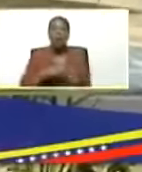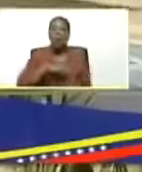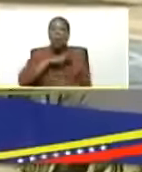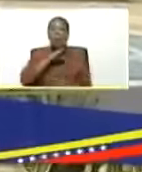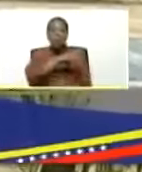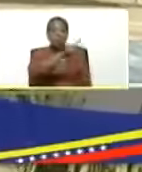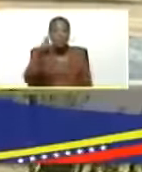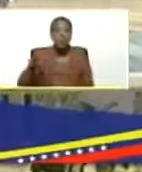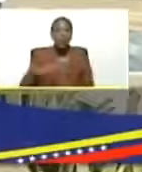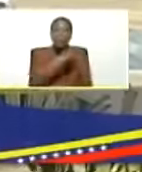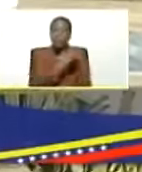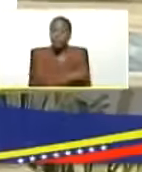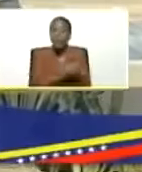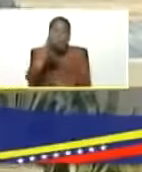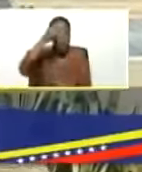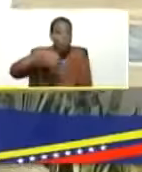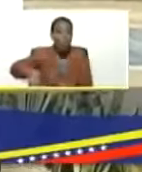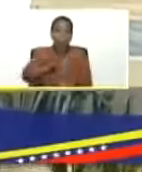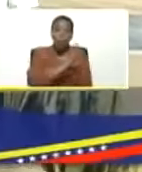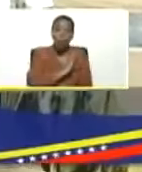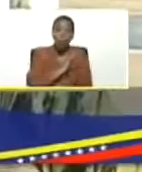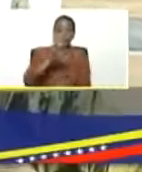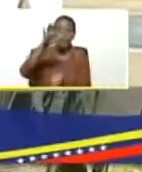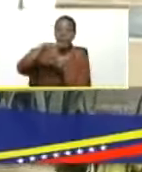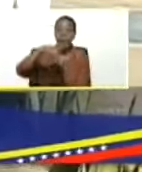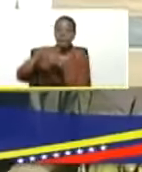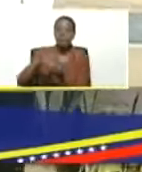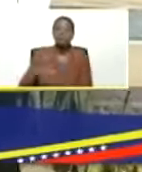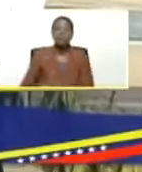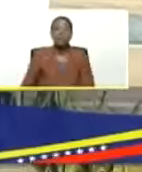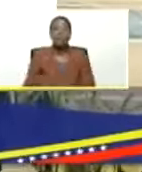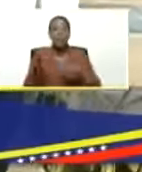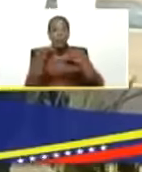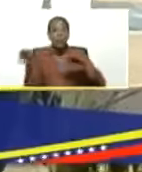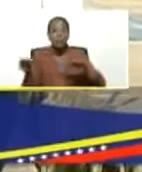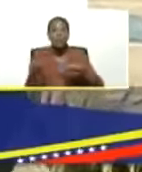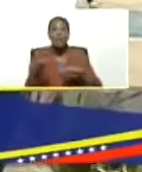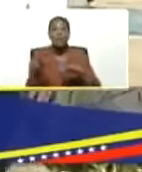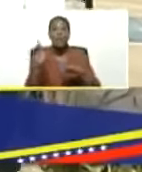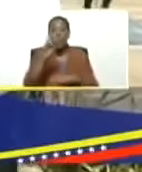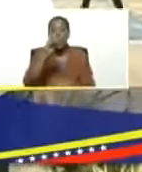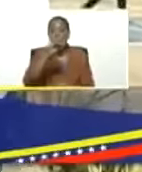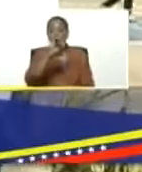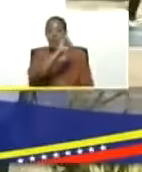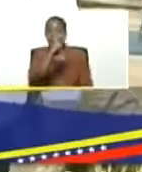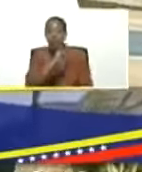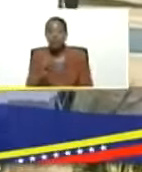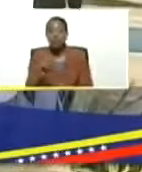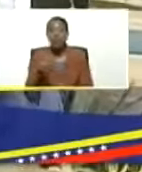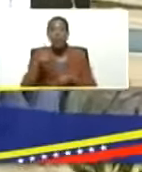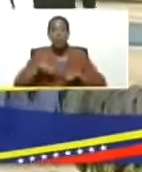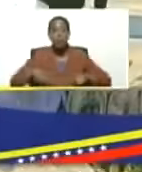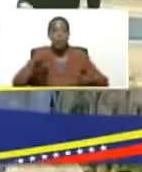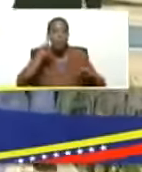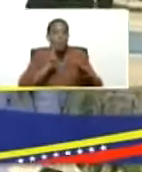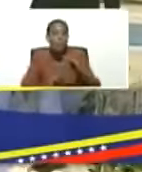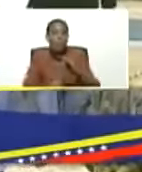para ustedes, el pueblo de Margarita, del municipio Díaz. Y aquí vamos a entrar, pues,